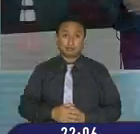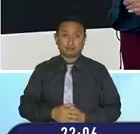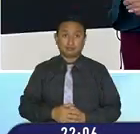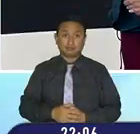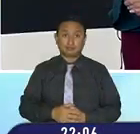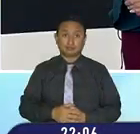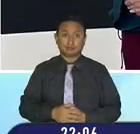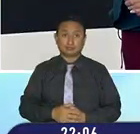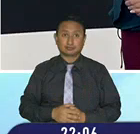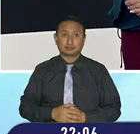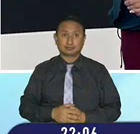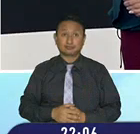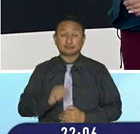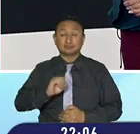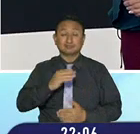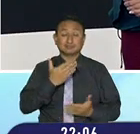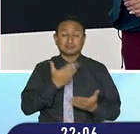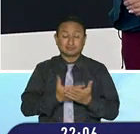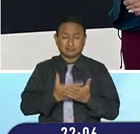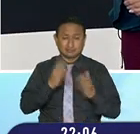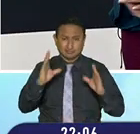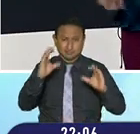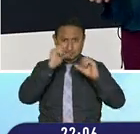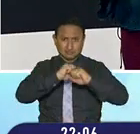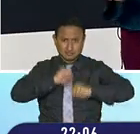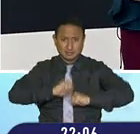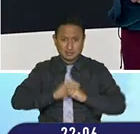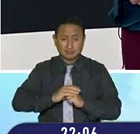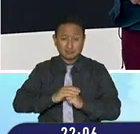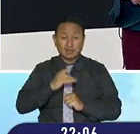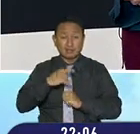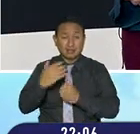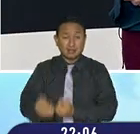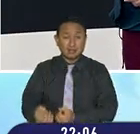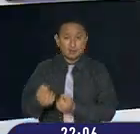noches. Muy buenas noches, Charlie. Gracias por esa información de primera mano.